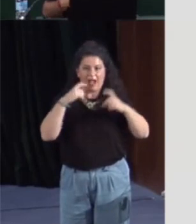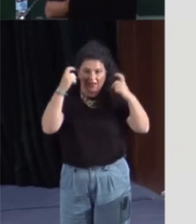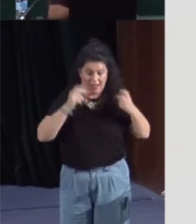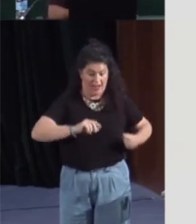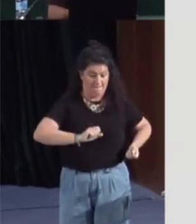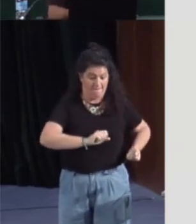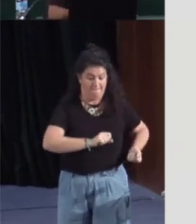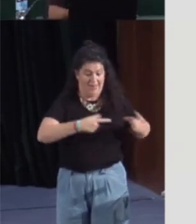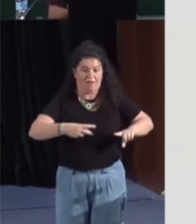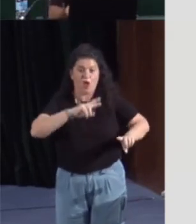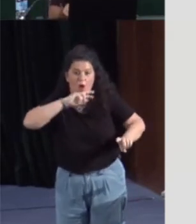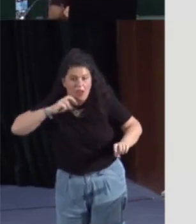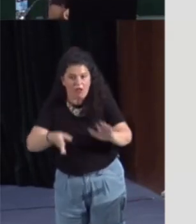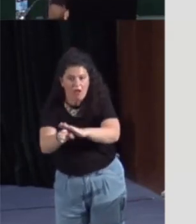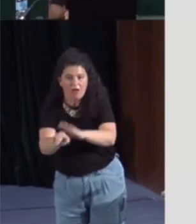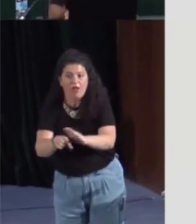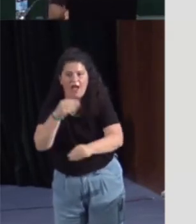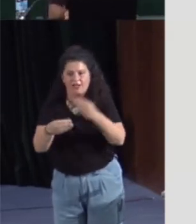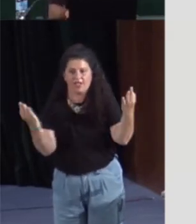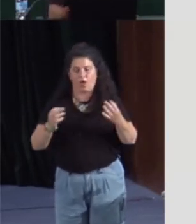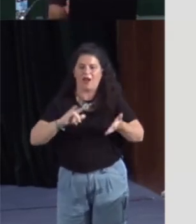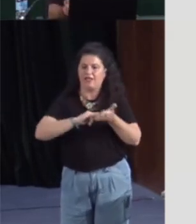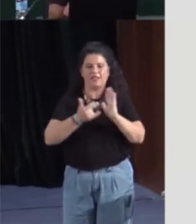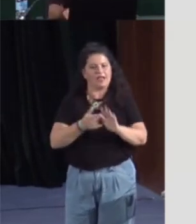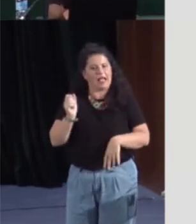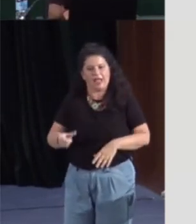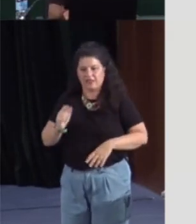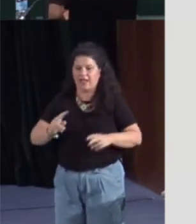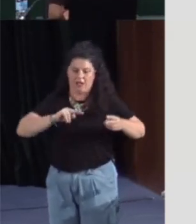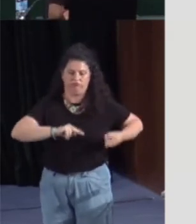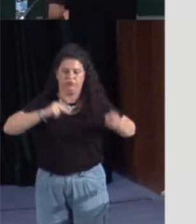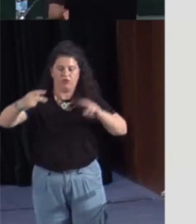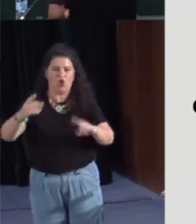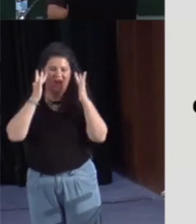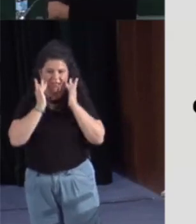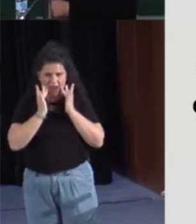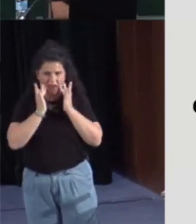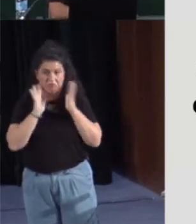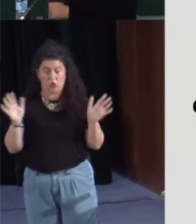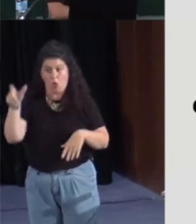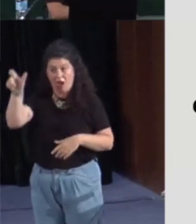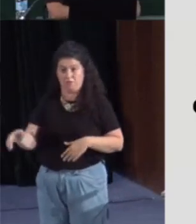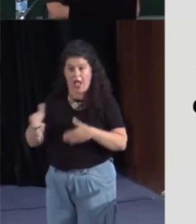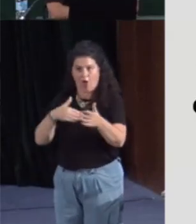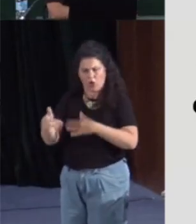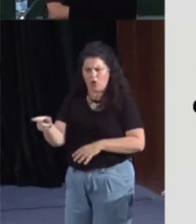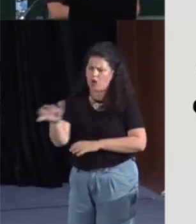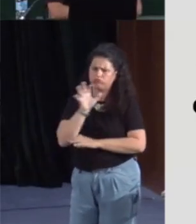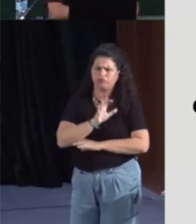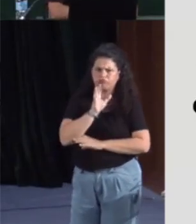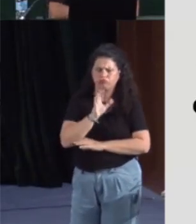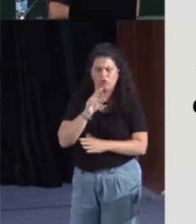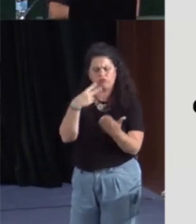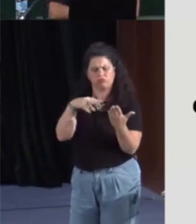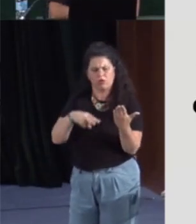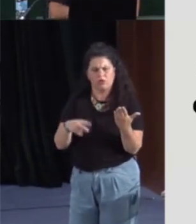la traducción literal, ¿no? Esto es lo que encuentra Negro-Alofque, y entonces nosotros nos planteamos, una vez visto este trabajo, nos